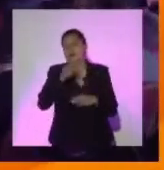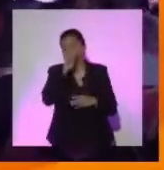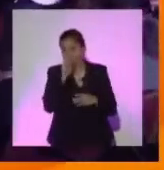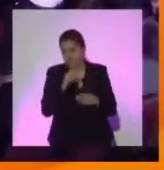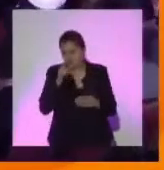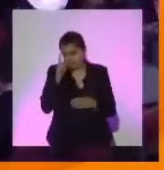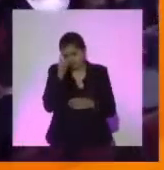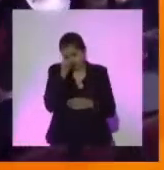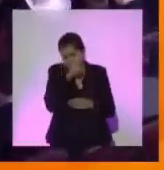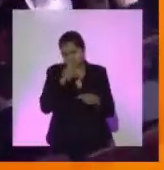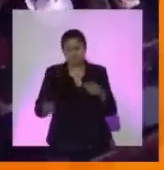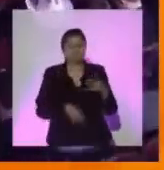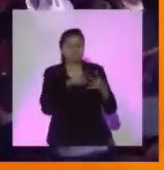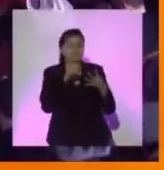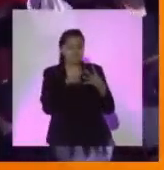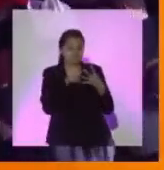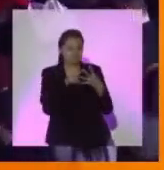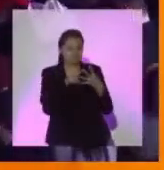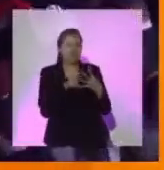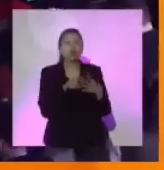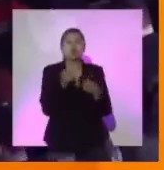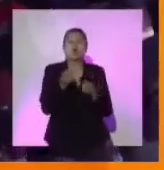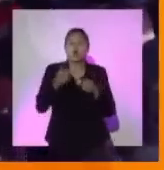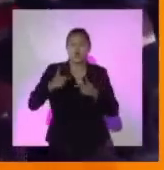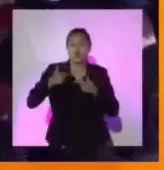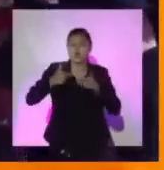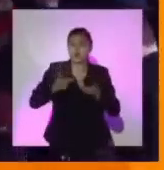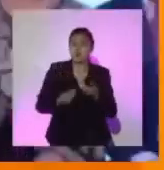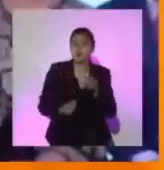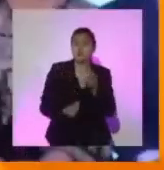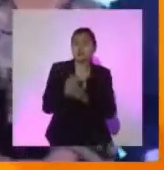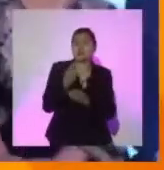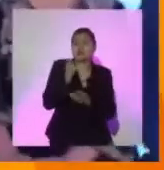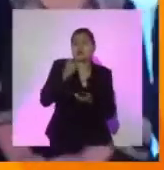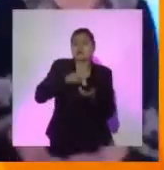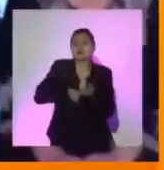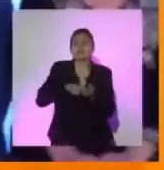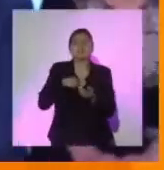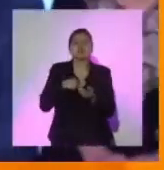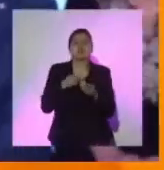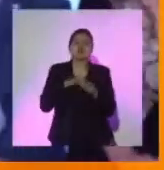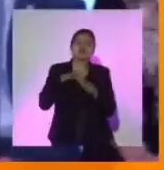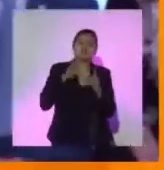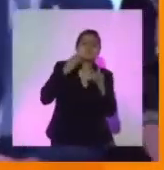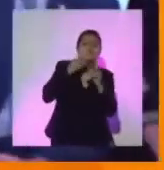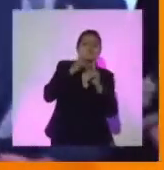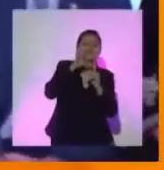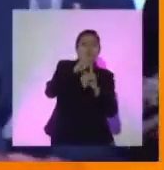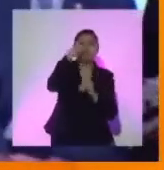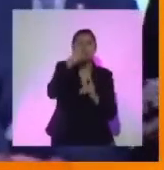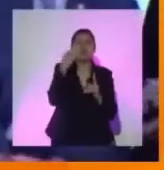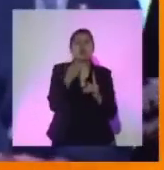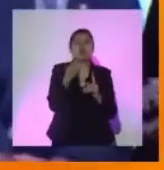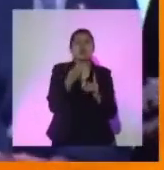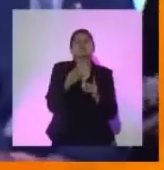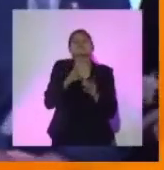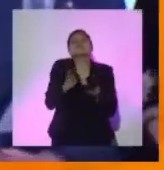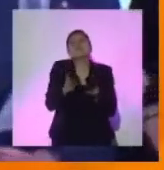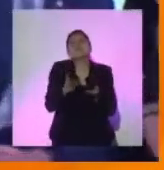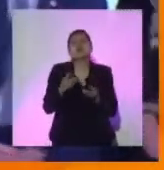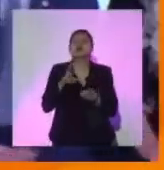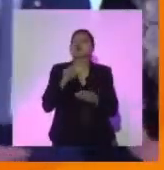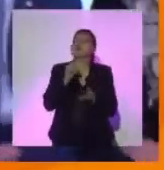que fue secretaria de cona culta que hoy pues es este la secretaria de cultura pero en su momento fue con culta